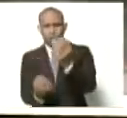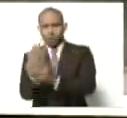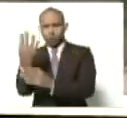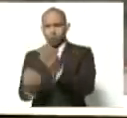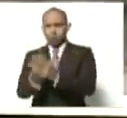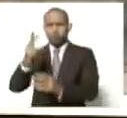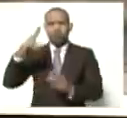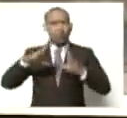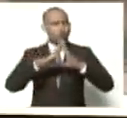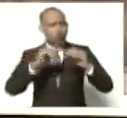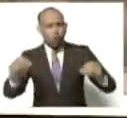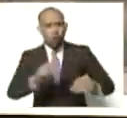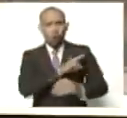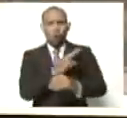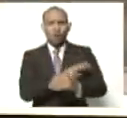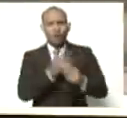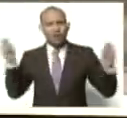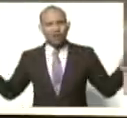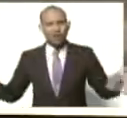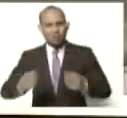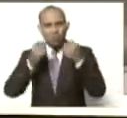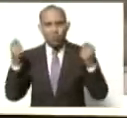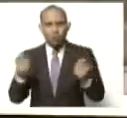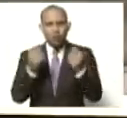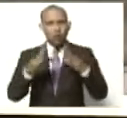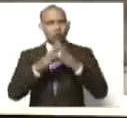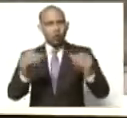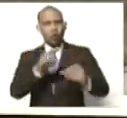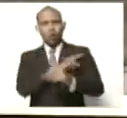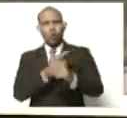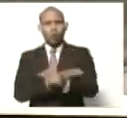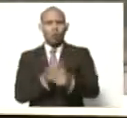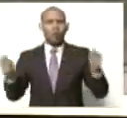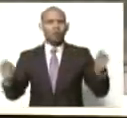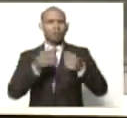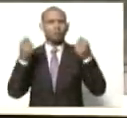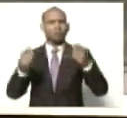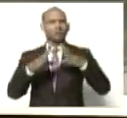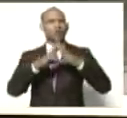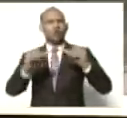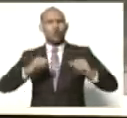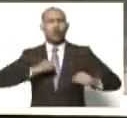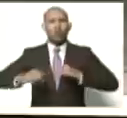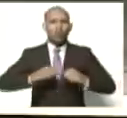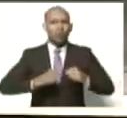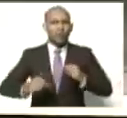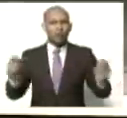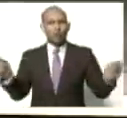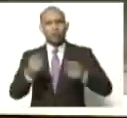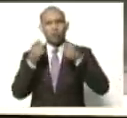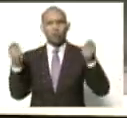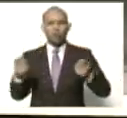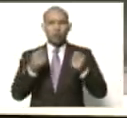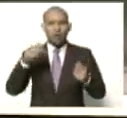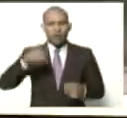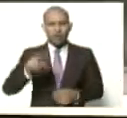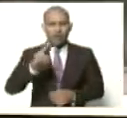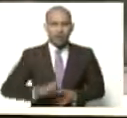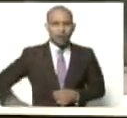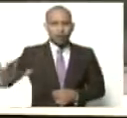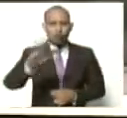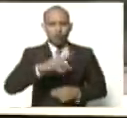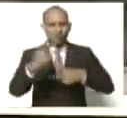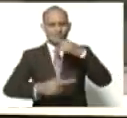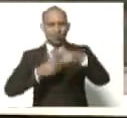toda la fuerza popular, de todo el poder popular, de todos los movimientos populares de Venezuela y de